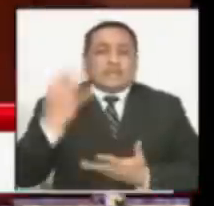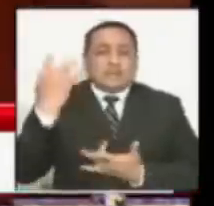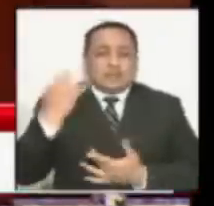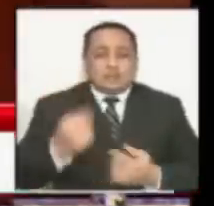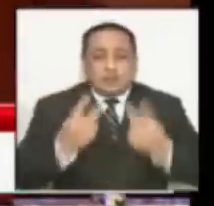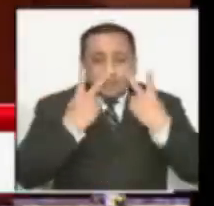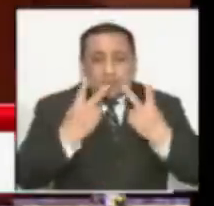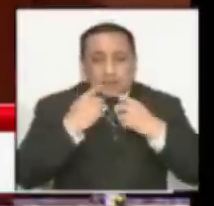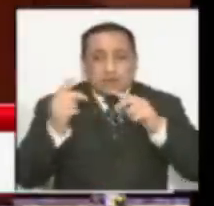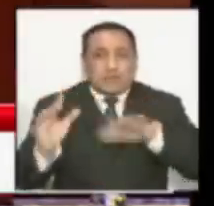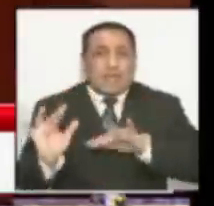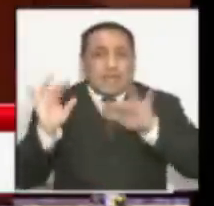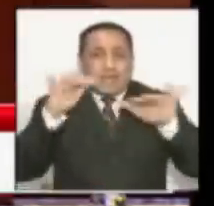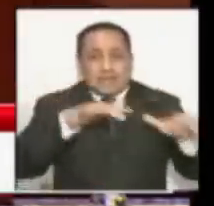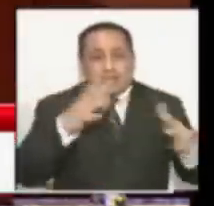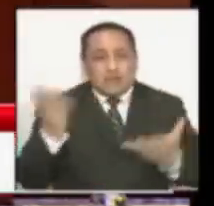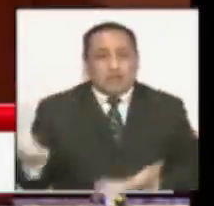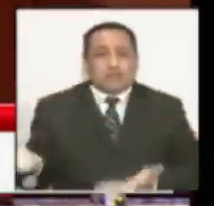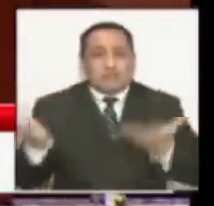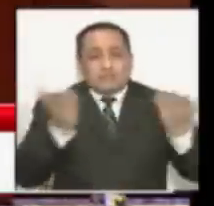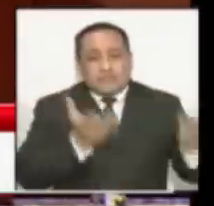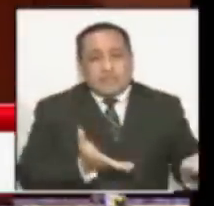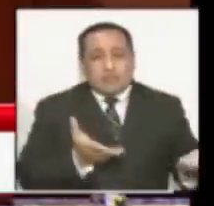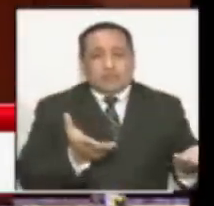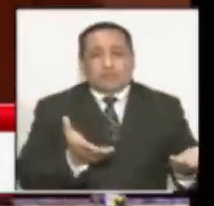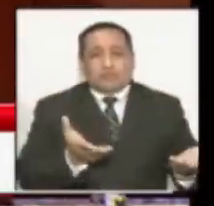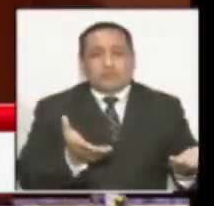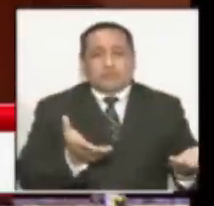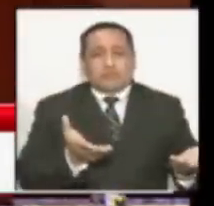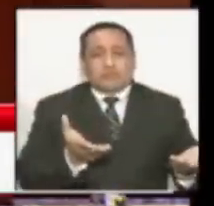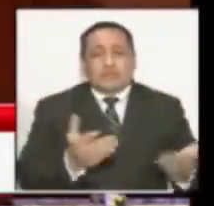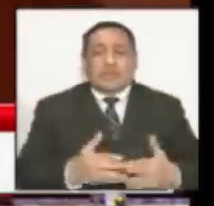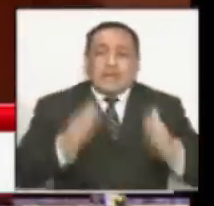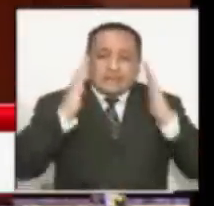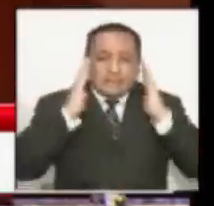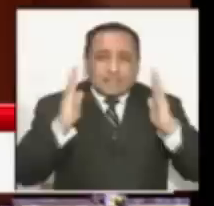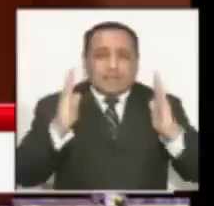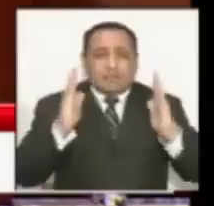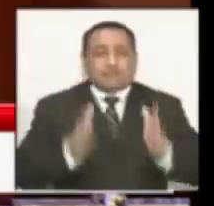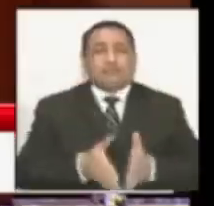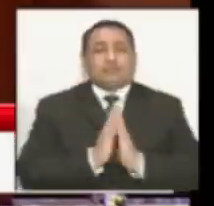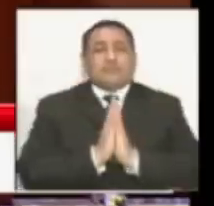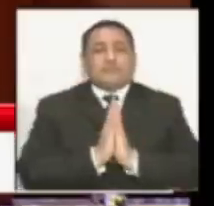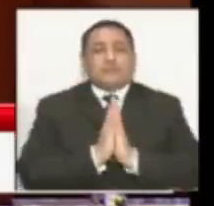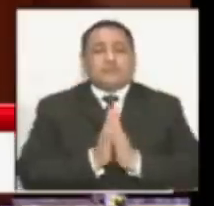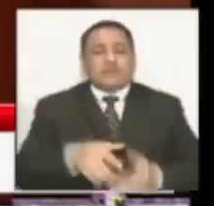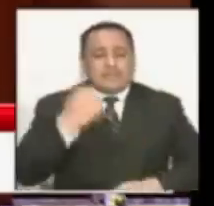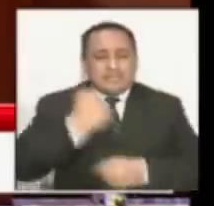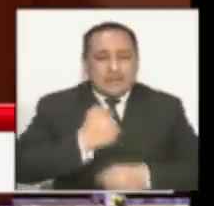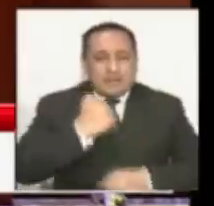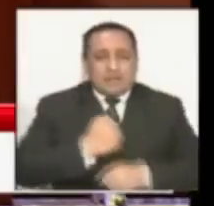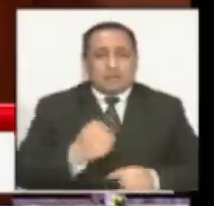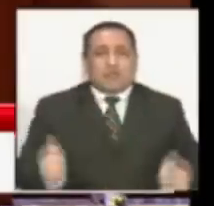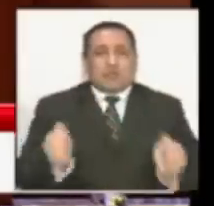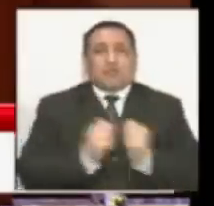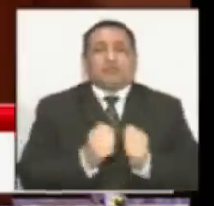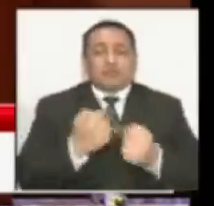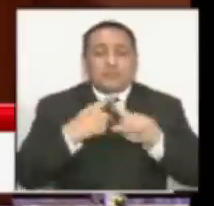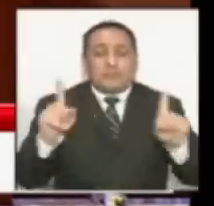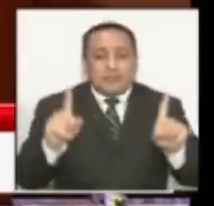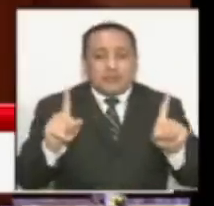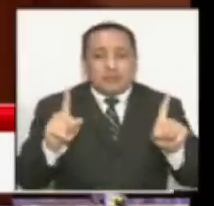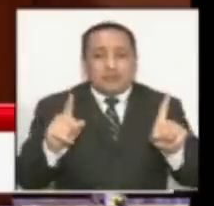Esperamos verlos allí, los invitamos ya. Escucharemos sus planteamientos, trabajaremos juntos, pero eso